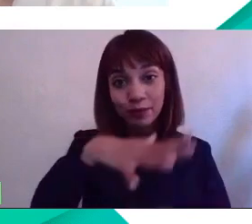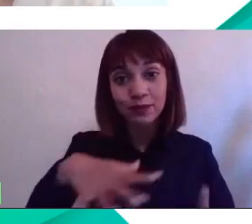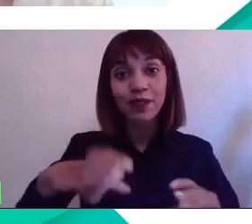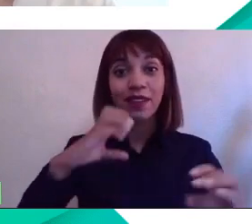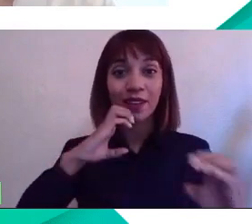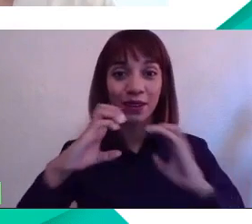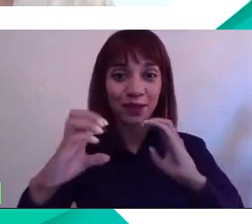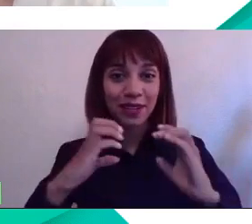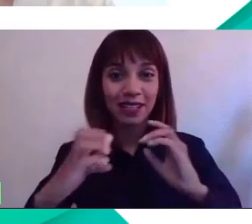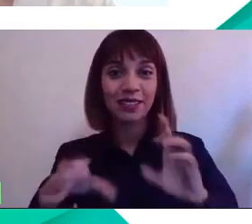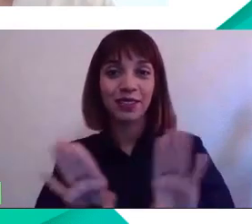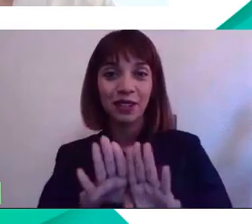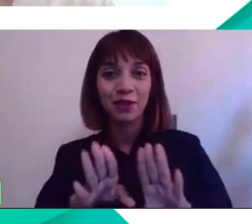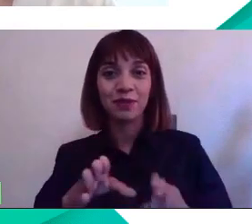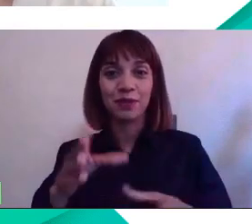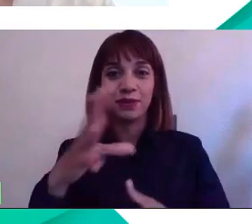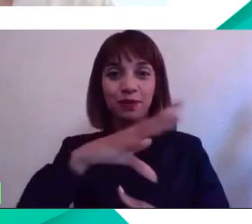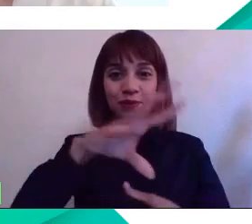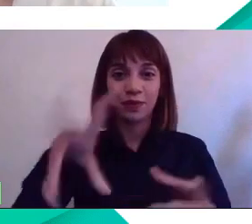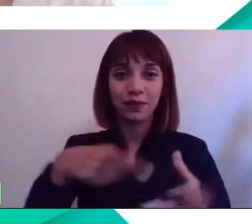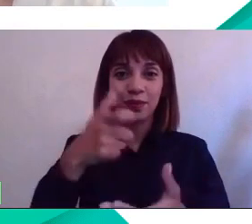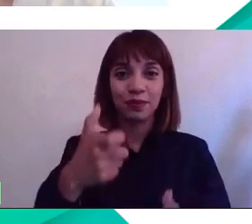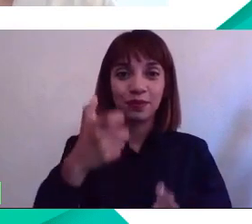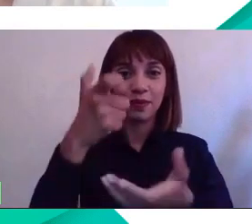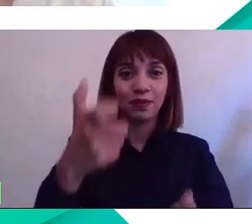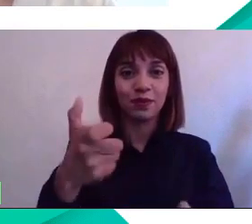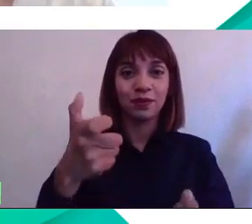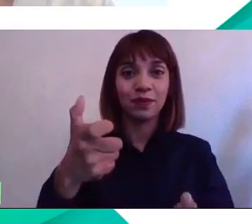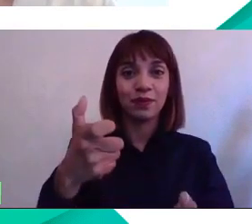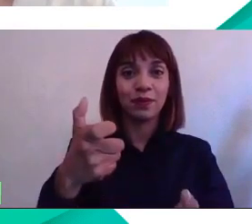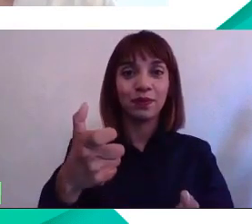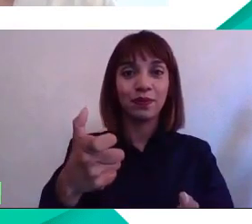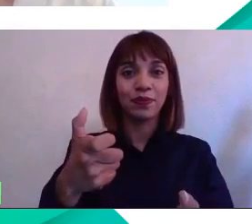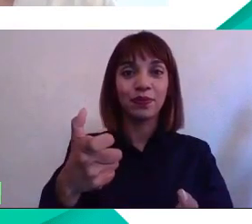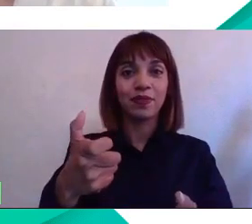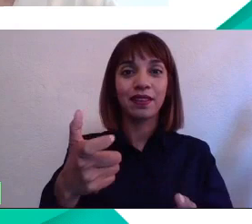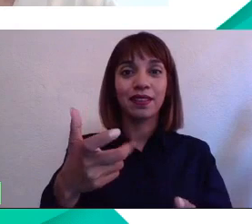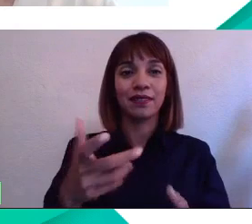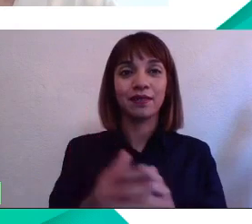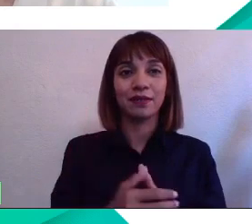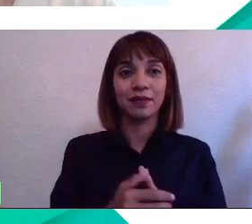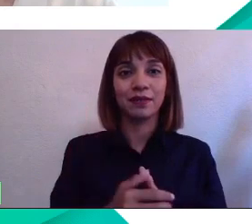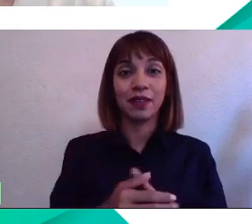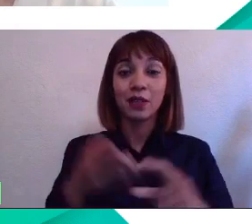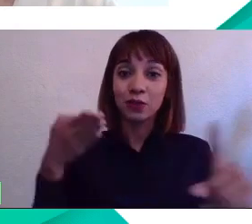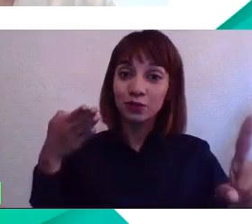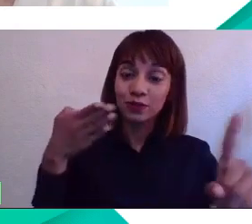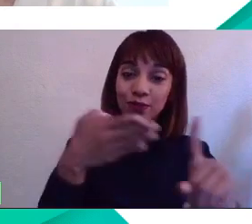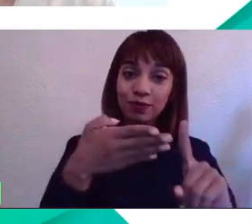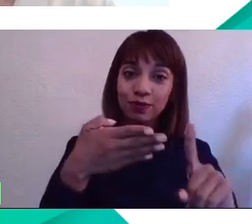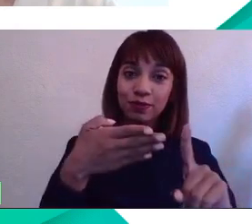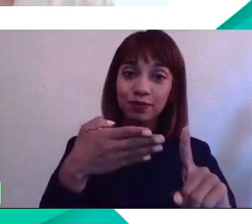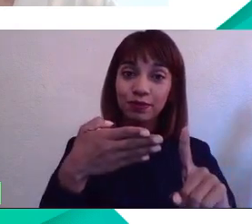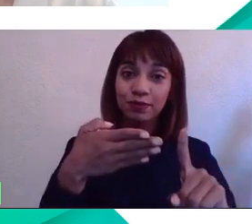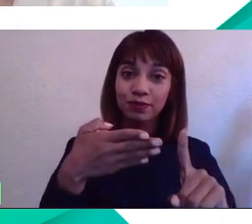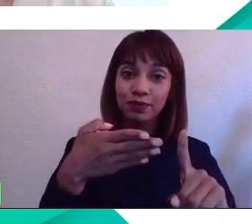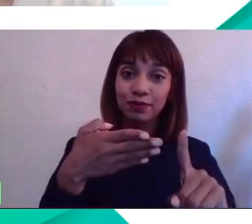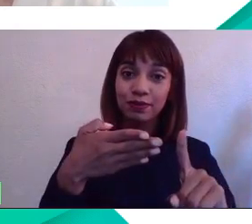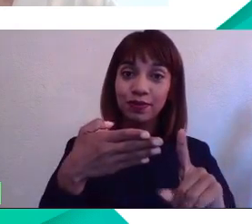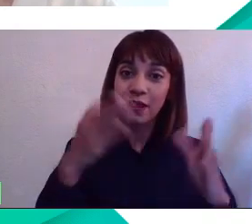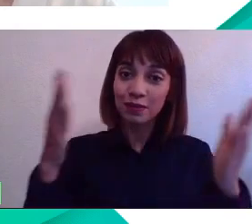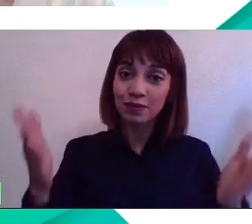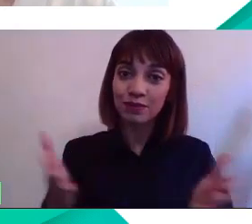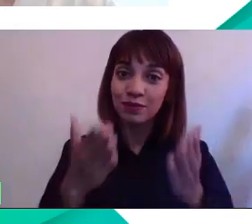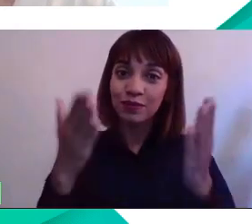de sostenibilidad. Ha liderado y reestructurado departamentos de desarrollo sostenible. Su objetivo en el marketing social es potenciar el